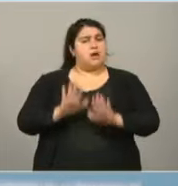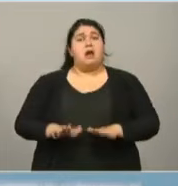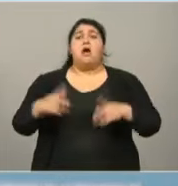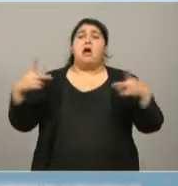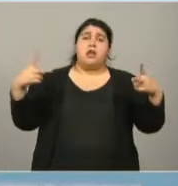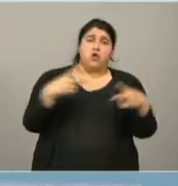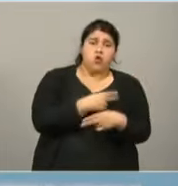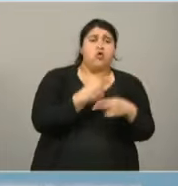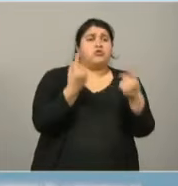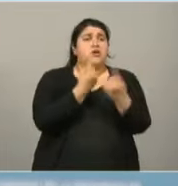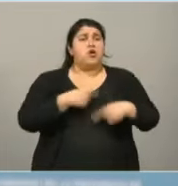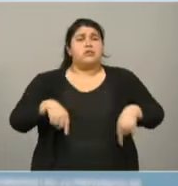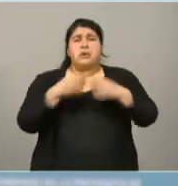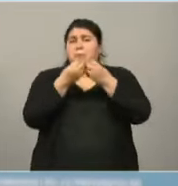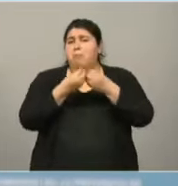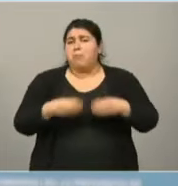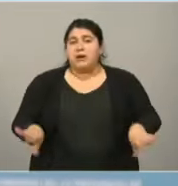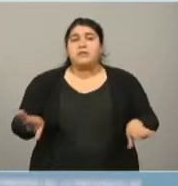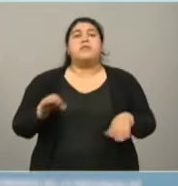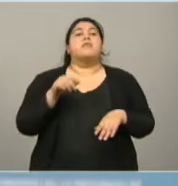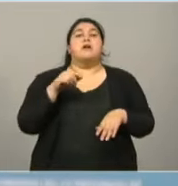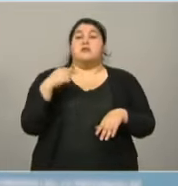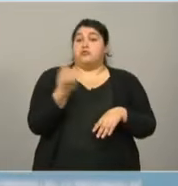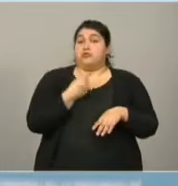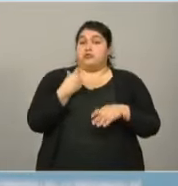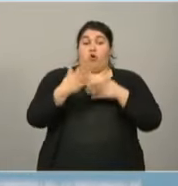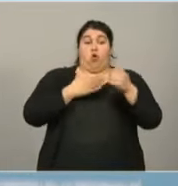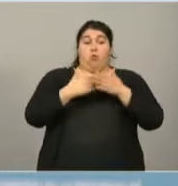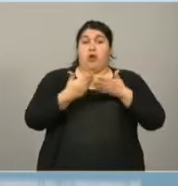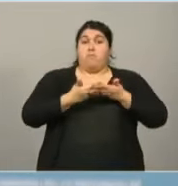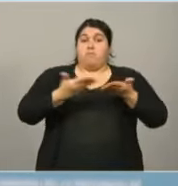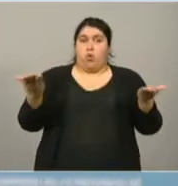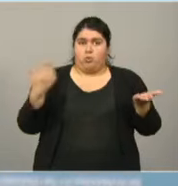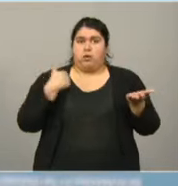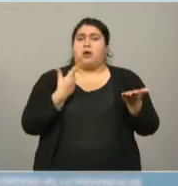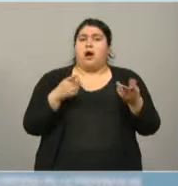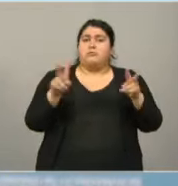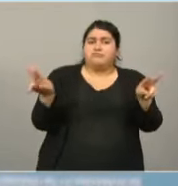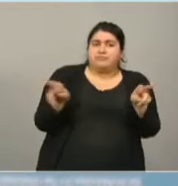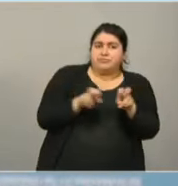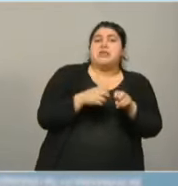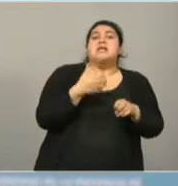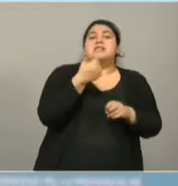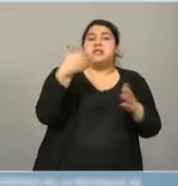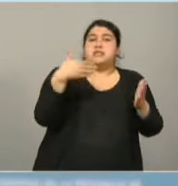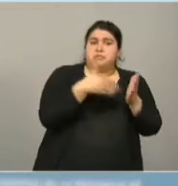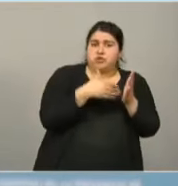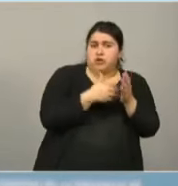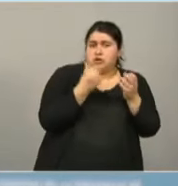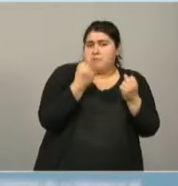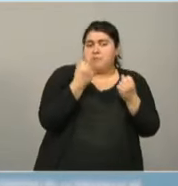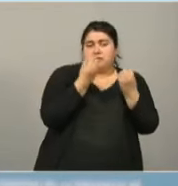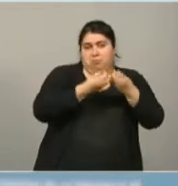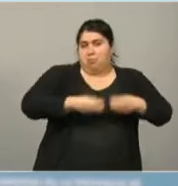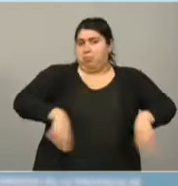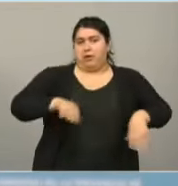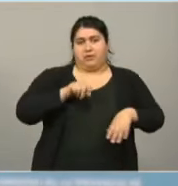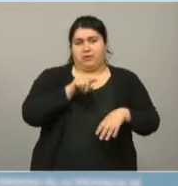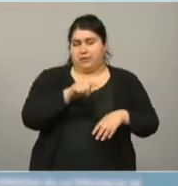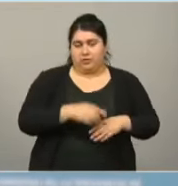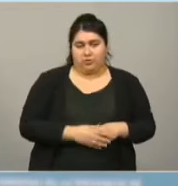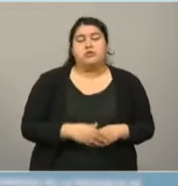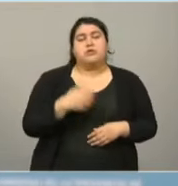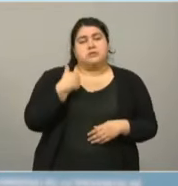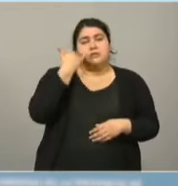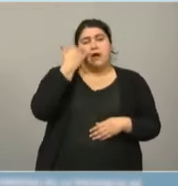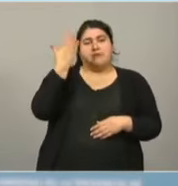o la pérdida de recursos para la provincia cuando uno suma la obra pública también supera los 6 billones de de de pesos Ya lo hemos